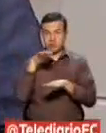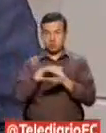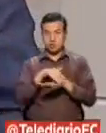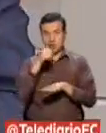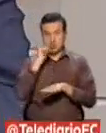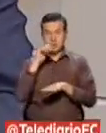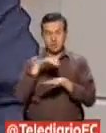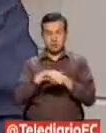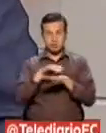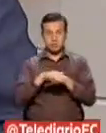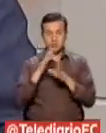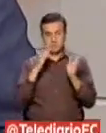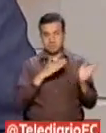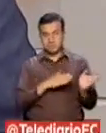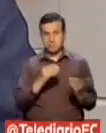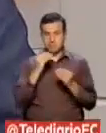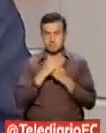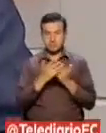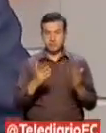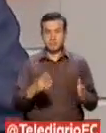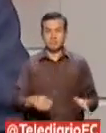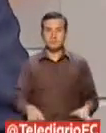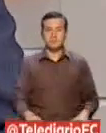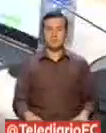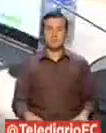ayer. Vamos a ver la información.